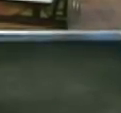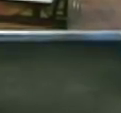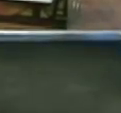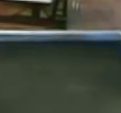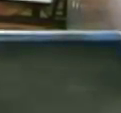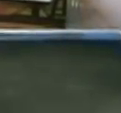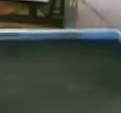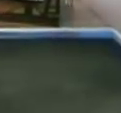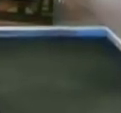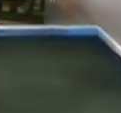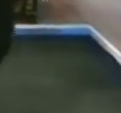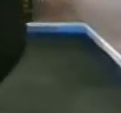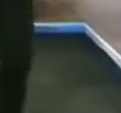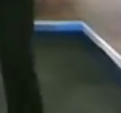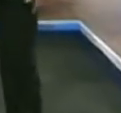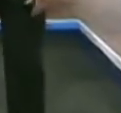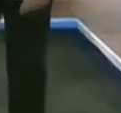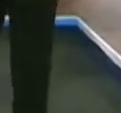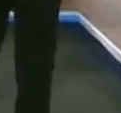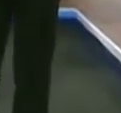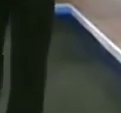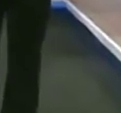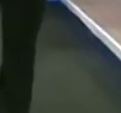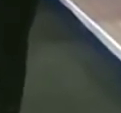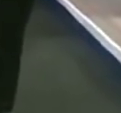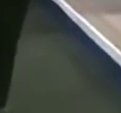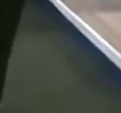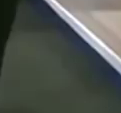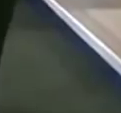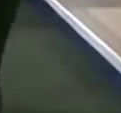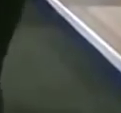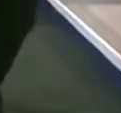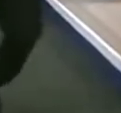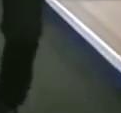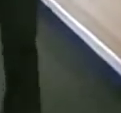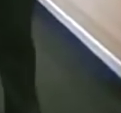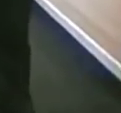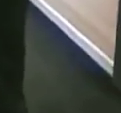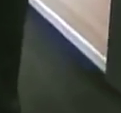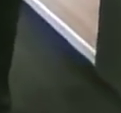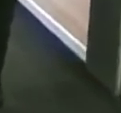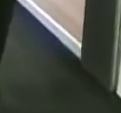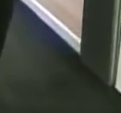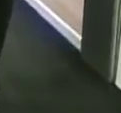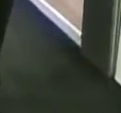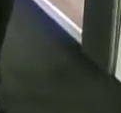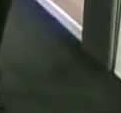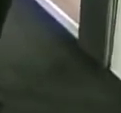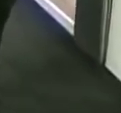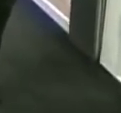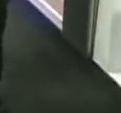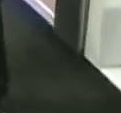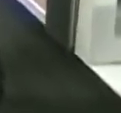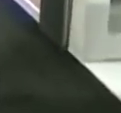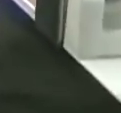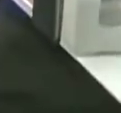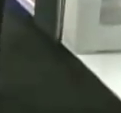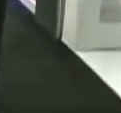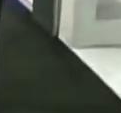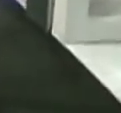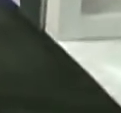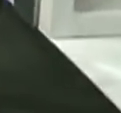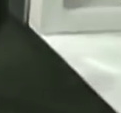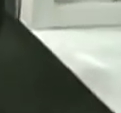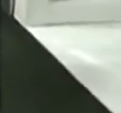desarrollar para el futuro. Son Pequiven, entre otros. Correcto, años. Estamos en la inauguración,